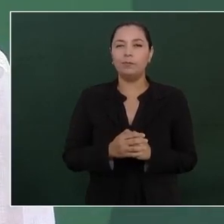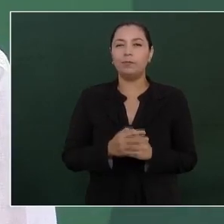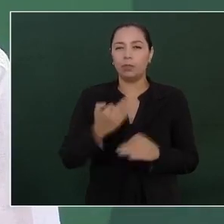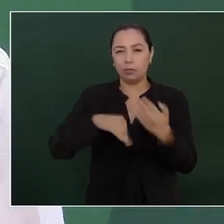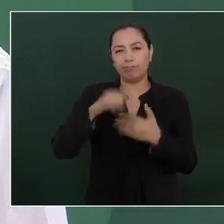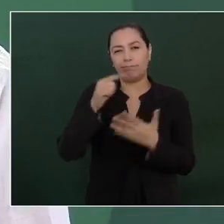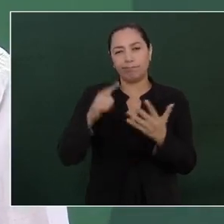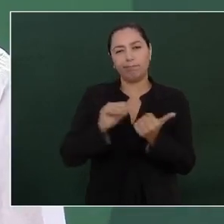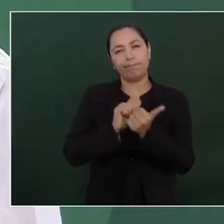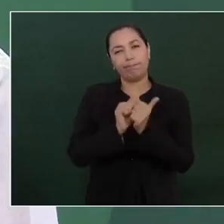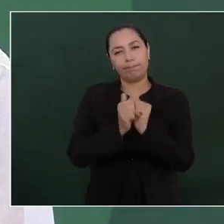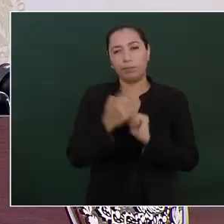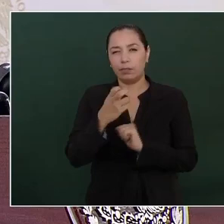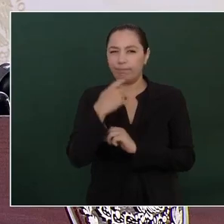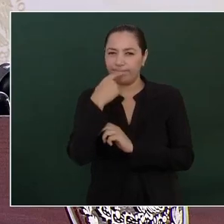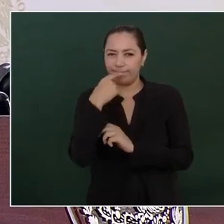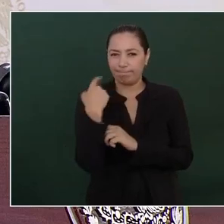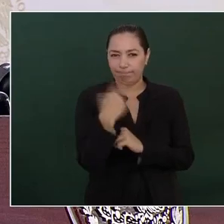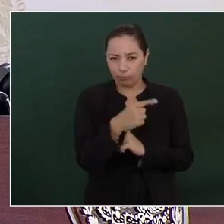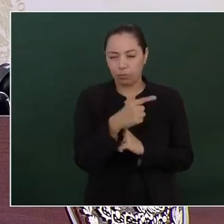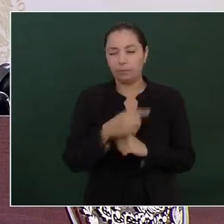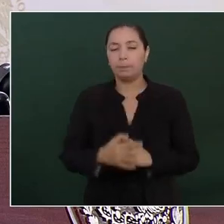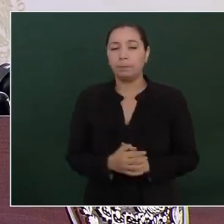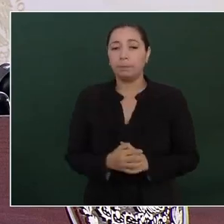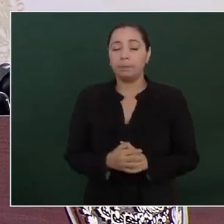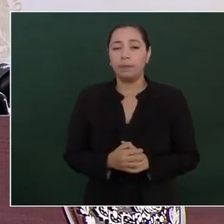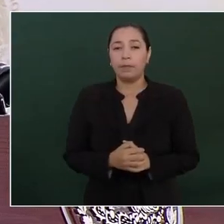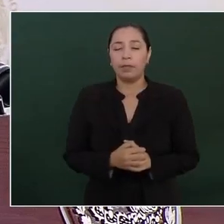proceso, esta denuncia, en